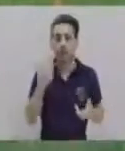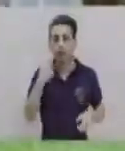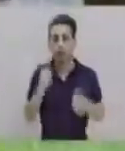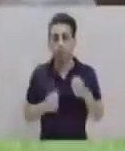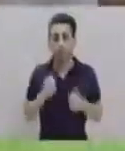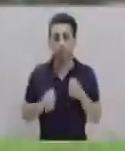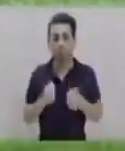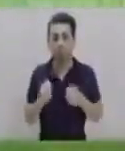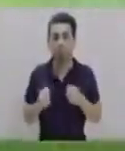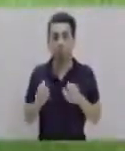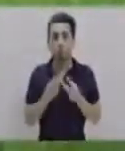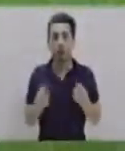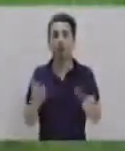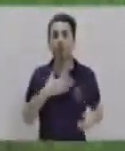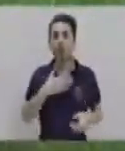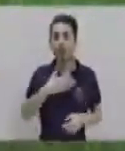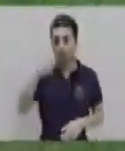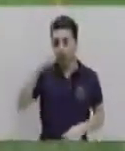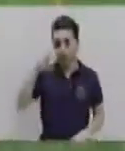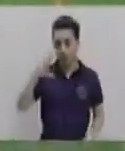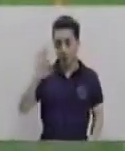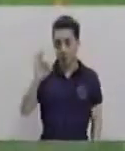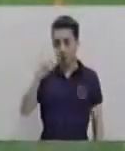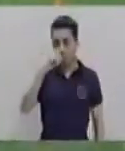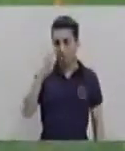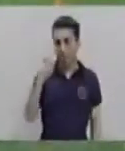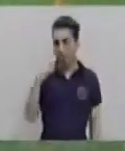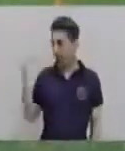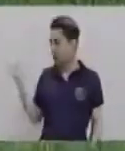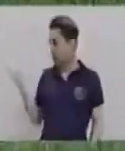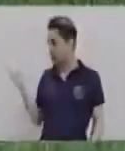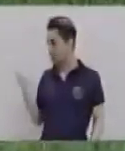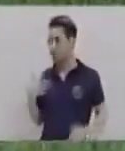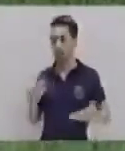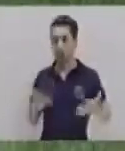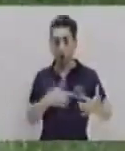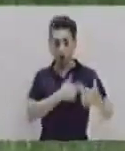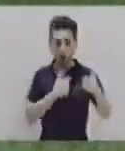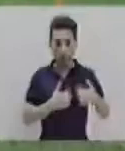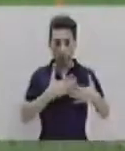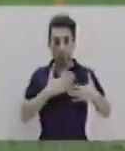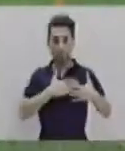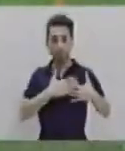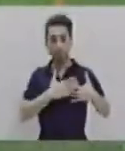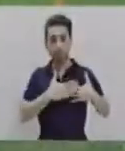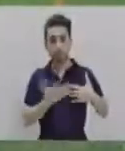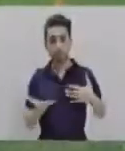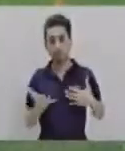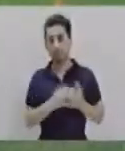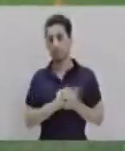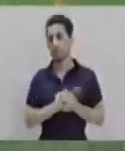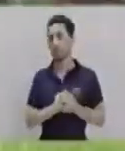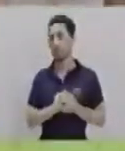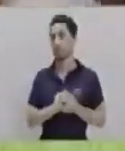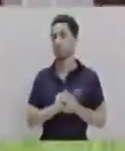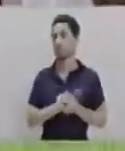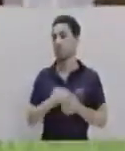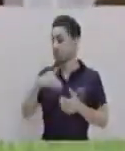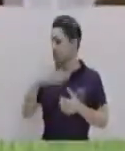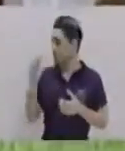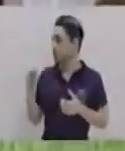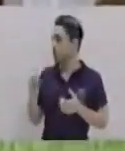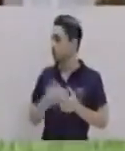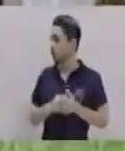un trote suave en el lugar para poder ir aumentando nuestra frecuencia cardíaca. Eso